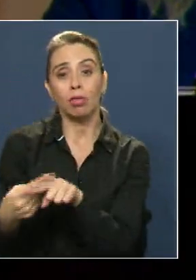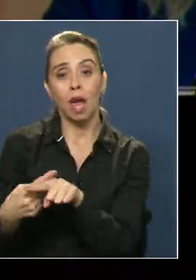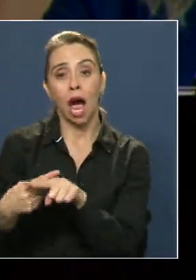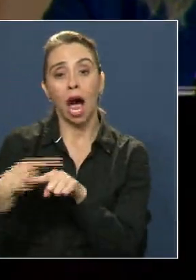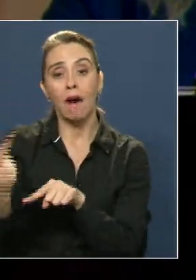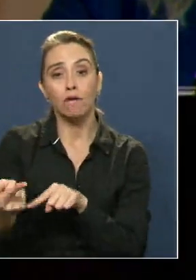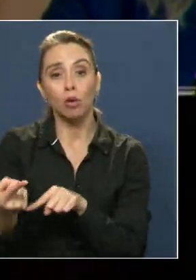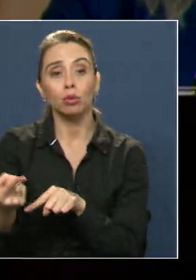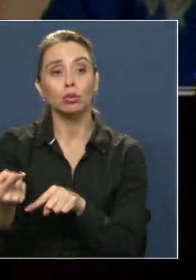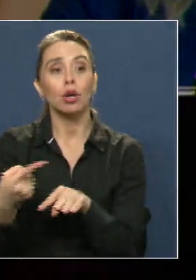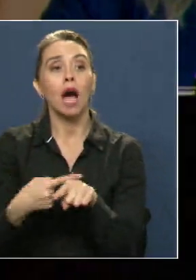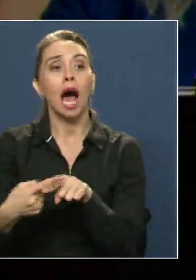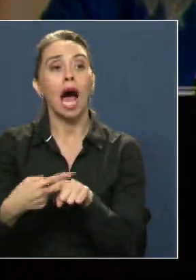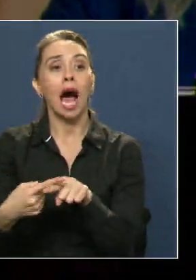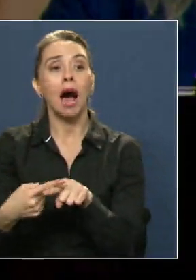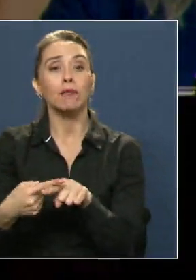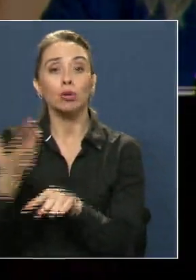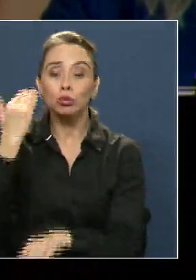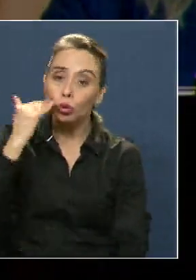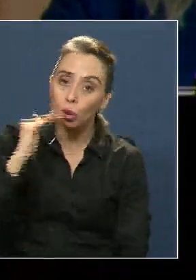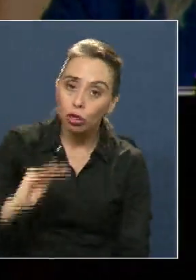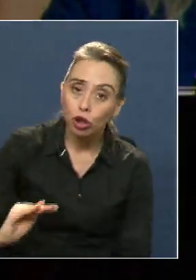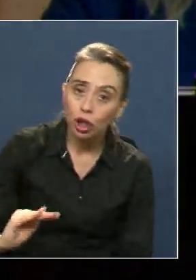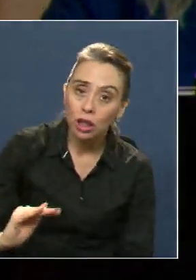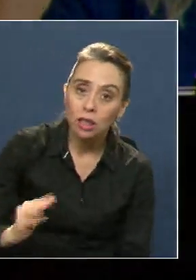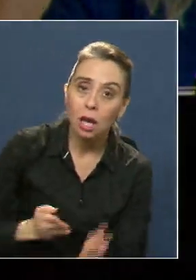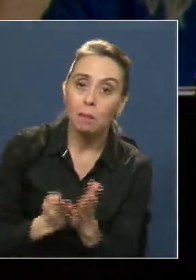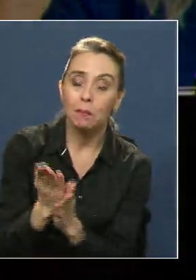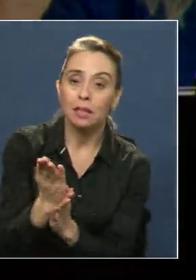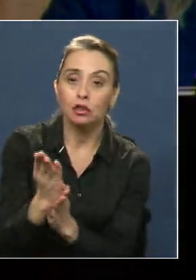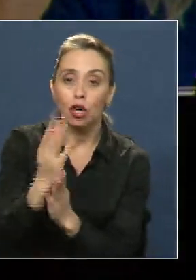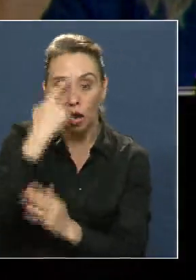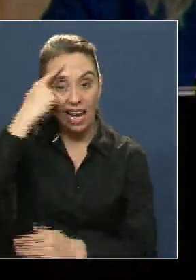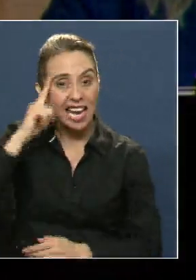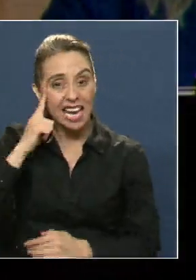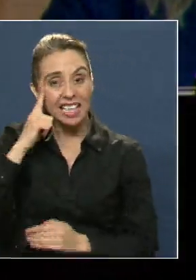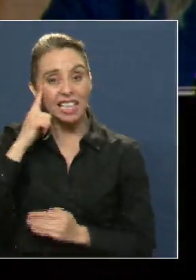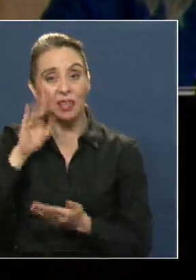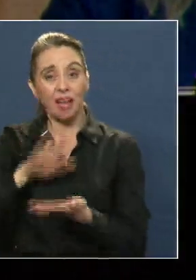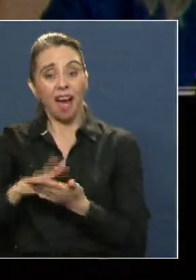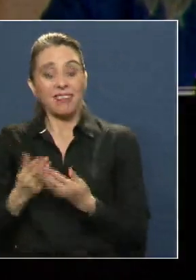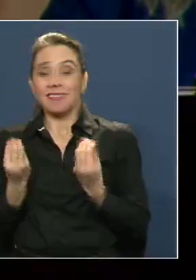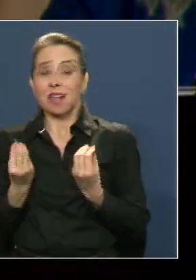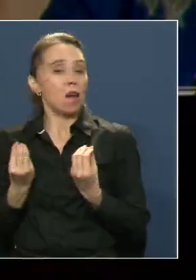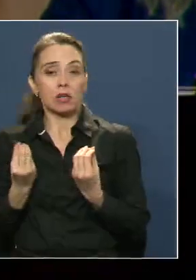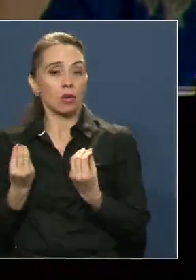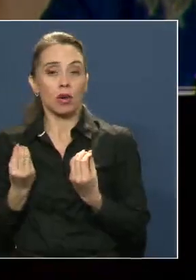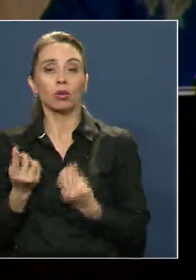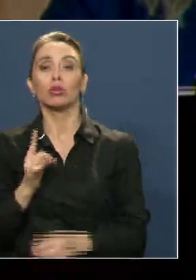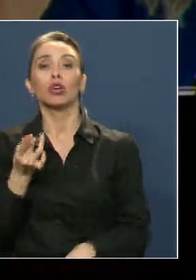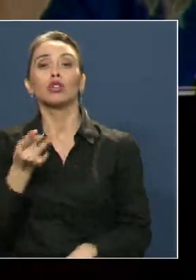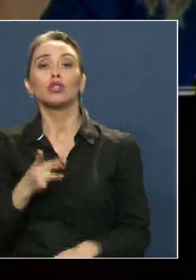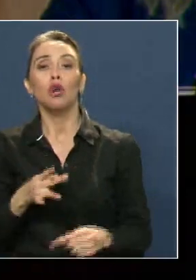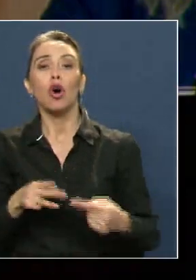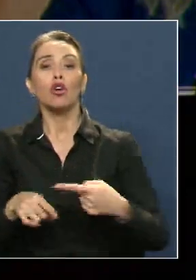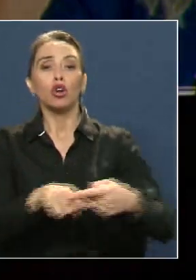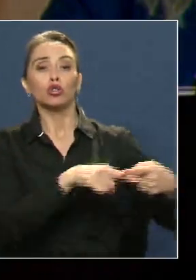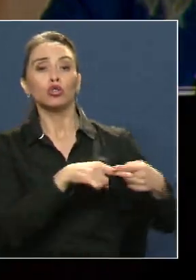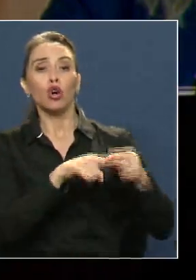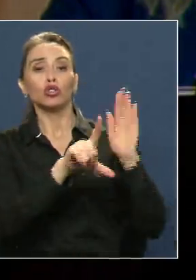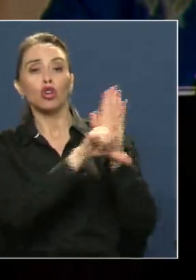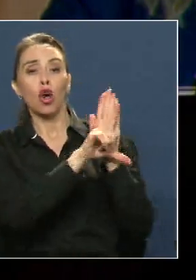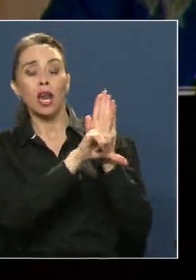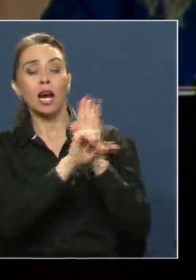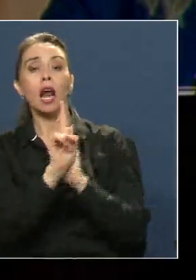y cuyos abusos partieron siendo niñas. Son heridas que no sanan y no responden a criterios exclusivamente sociojurídicos, sino